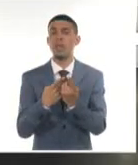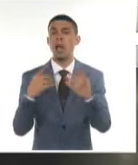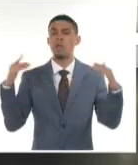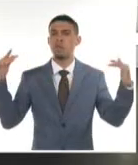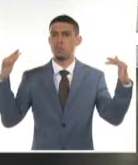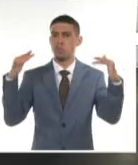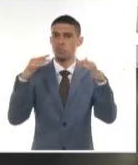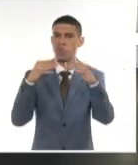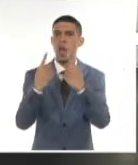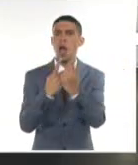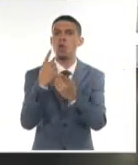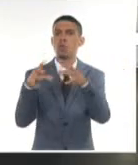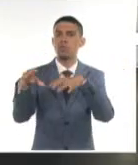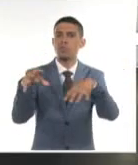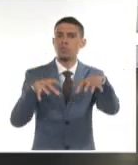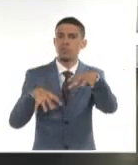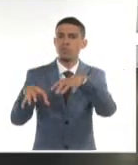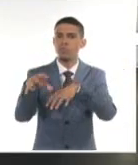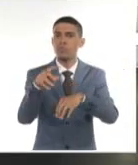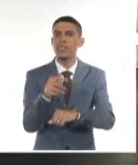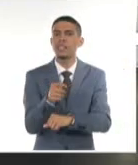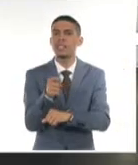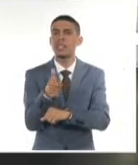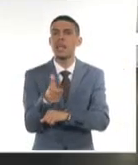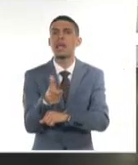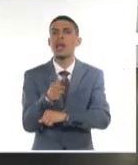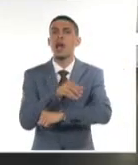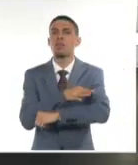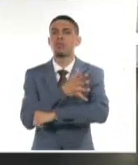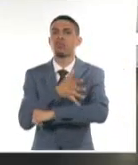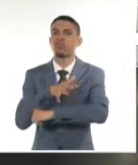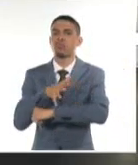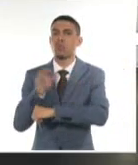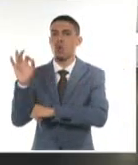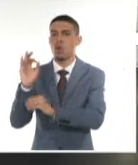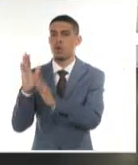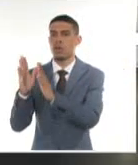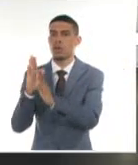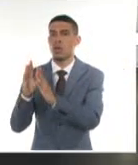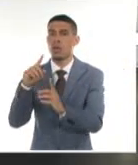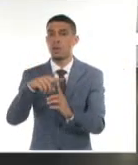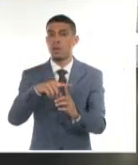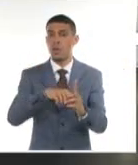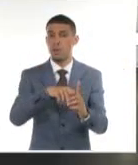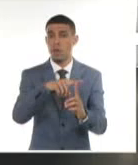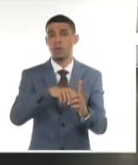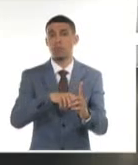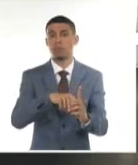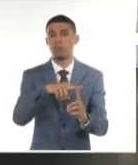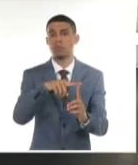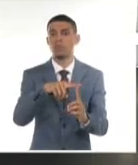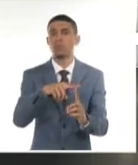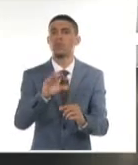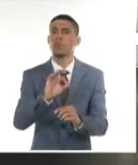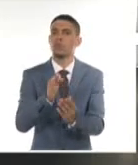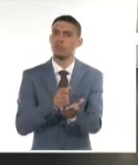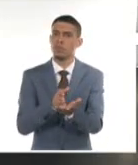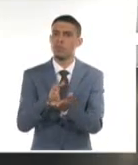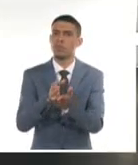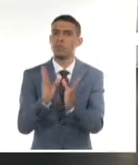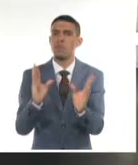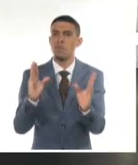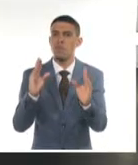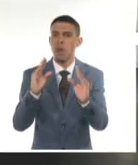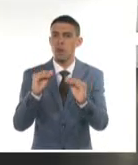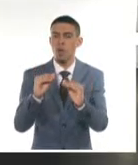aislado en zonas de la costa norte de la región Oriental del país y las temperaturas Pues en ascenso aunque se mantendrán todavía las mad lugas algo frescas